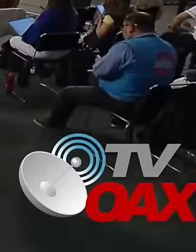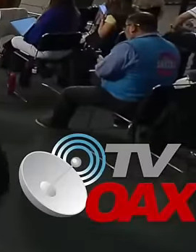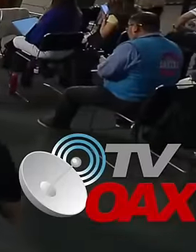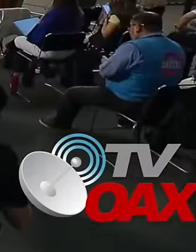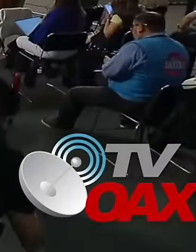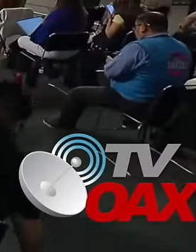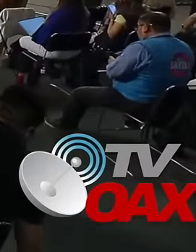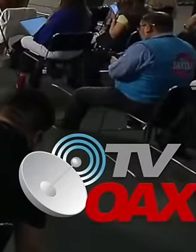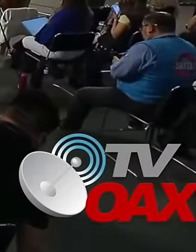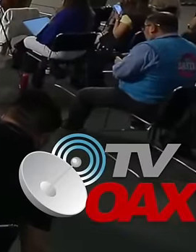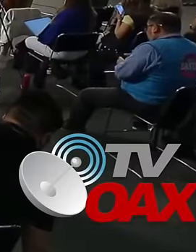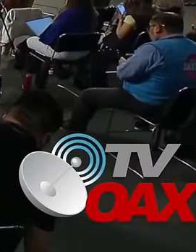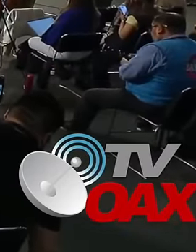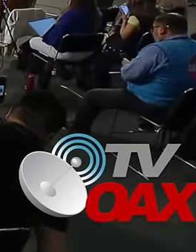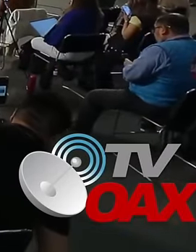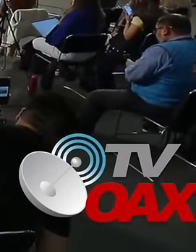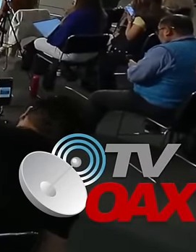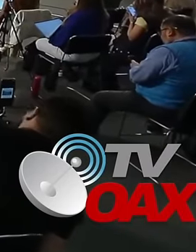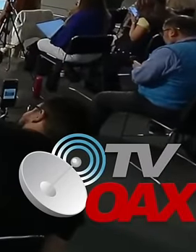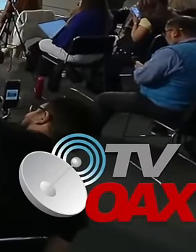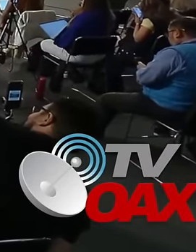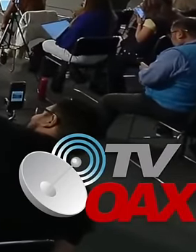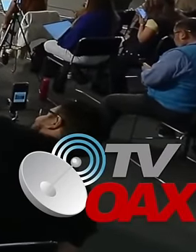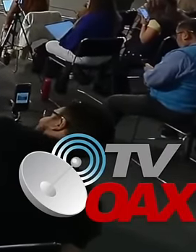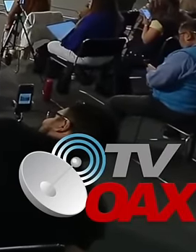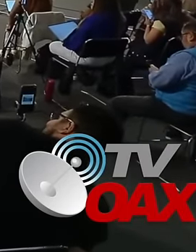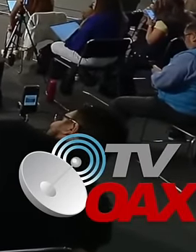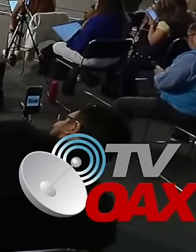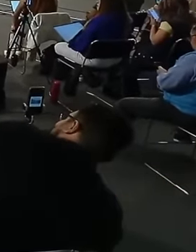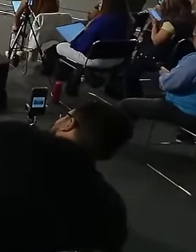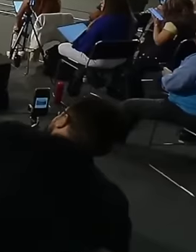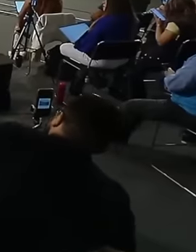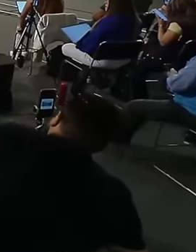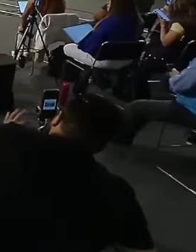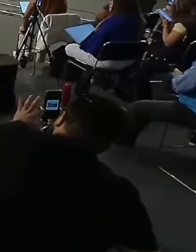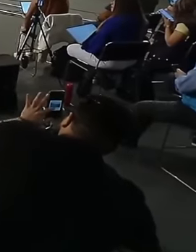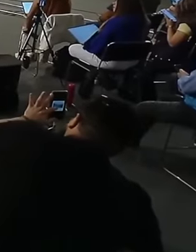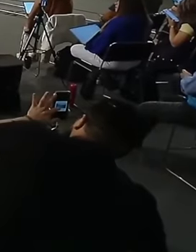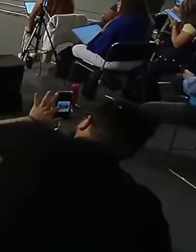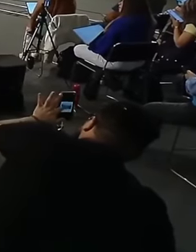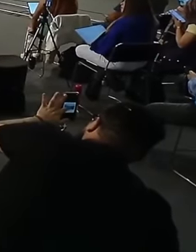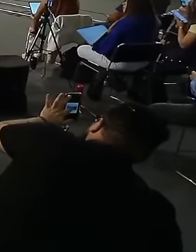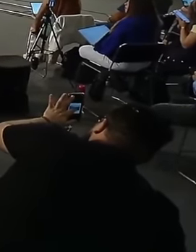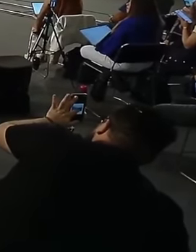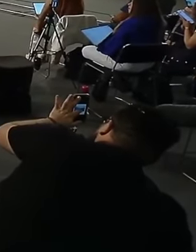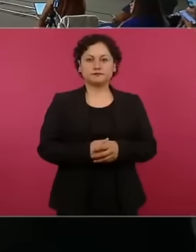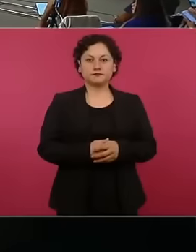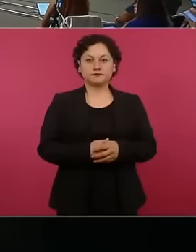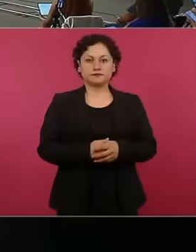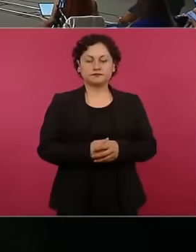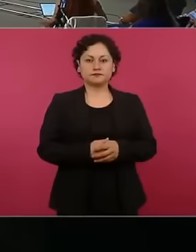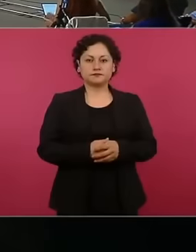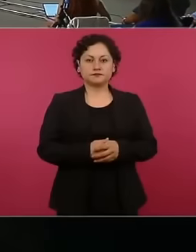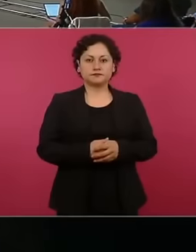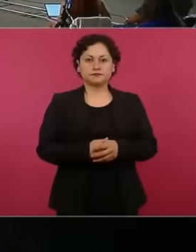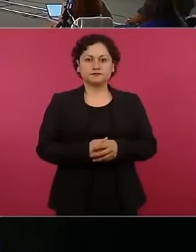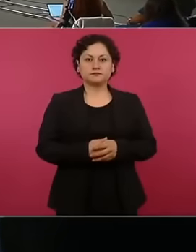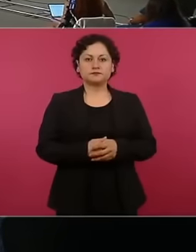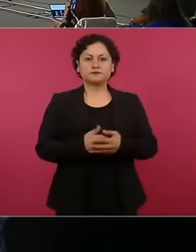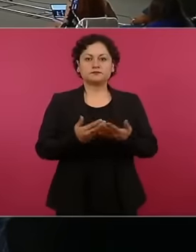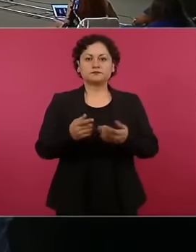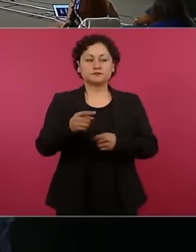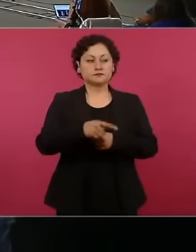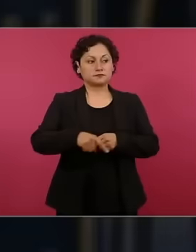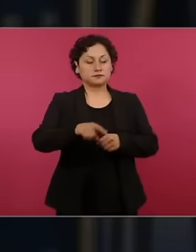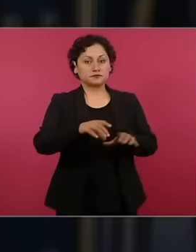Presidente, mi primera pregunta es sobre un grupo bipartidista de legisladores de Texas. Exigen a la Cámara y senadores retengan fondos para el